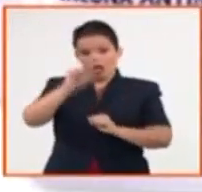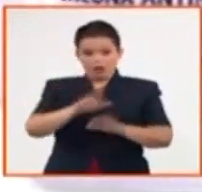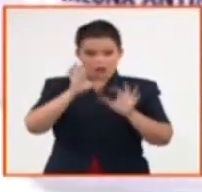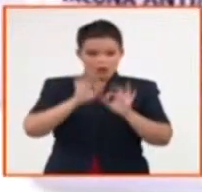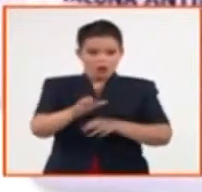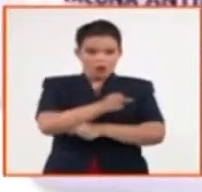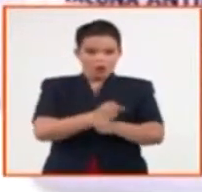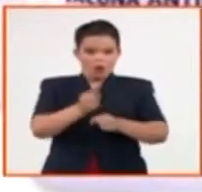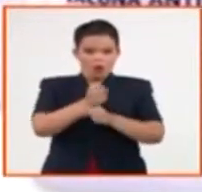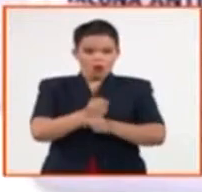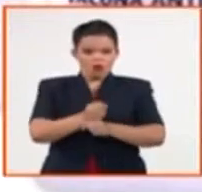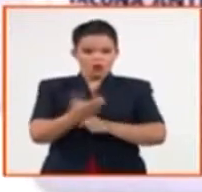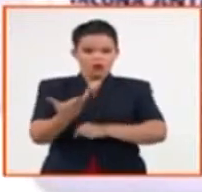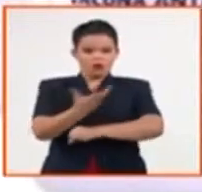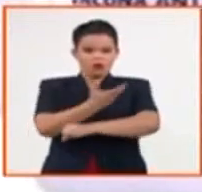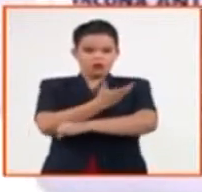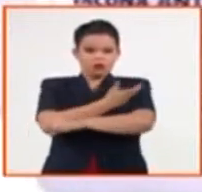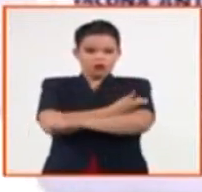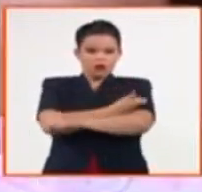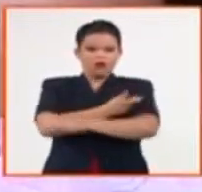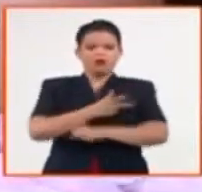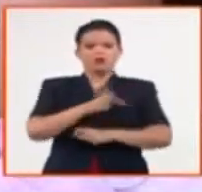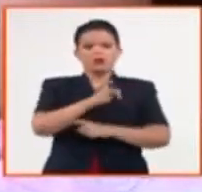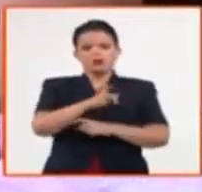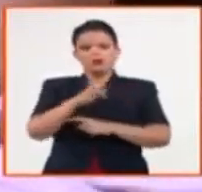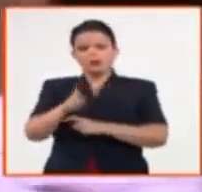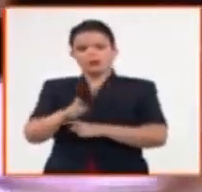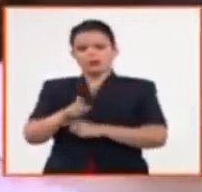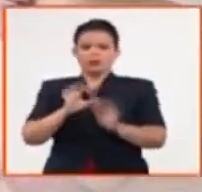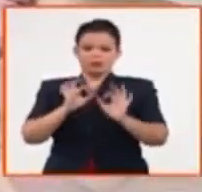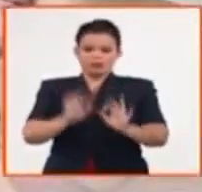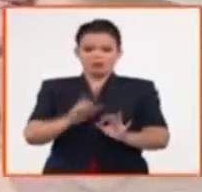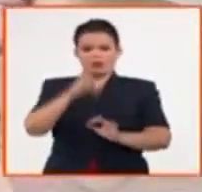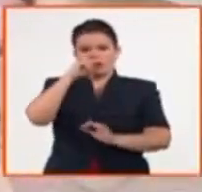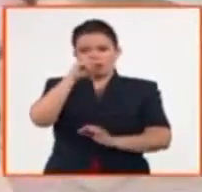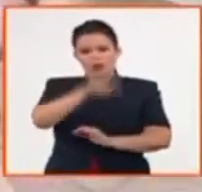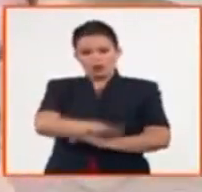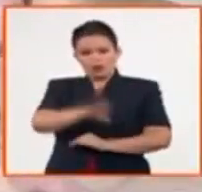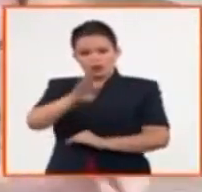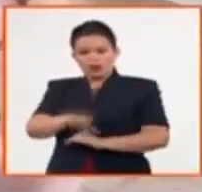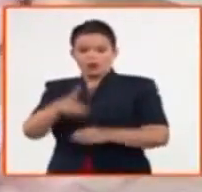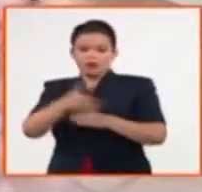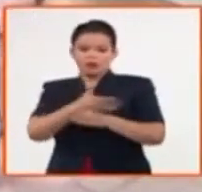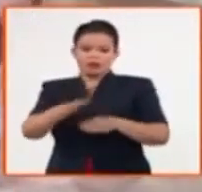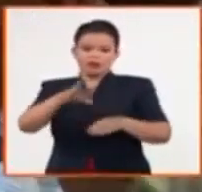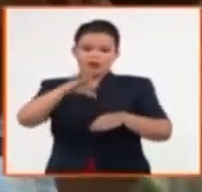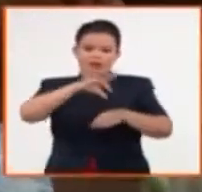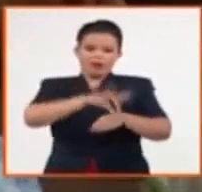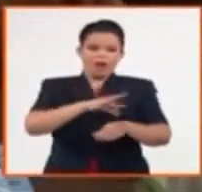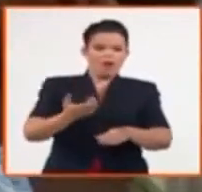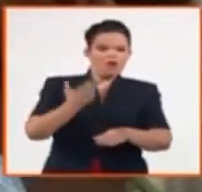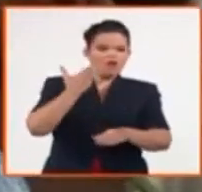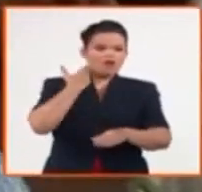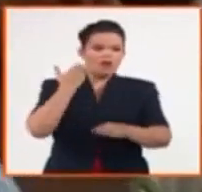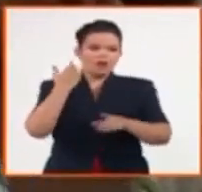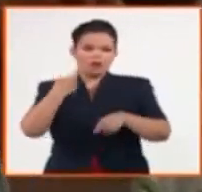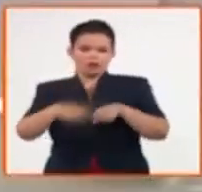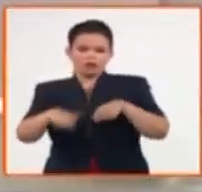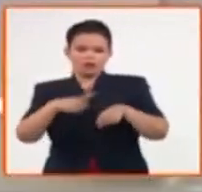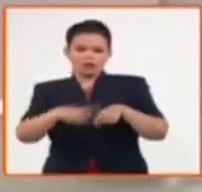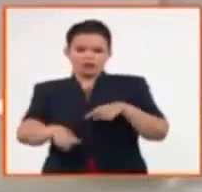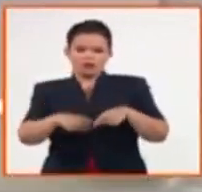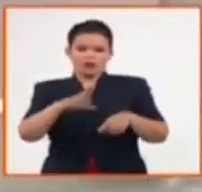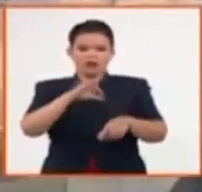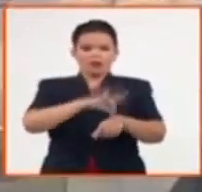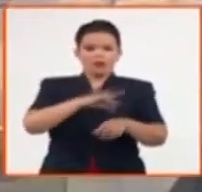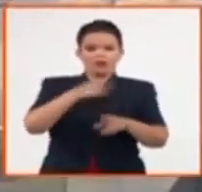el Haemophilus influenzae B, meningococo y el neumococo, sin las cuales millones de niños no hubieran llegado al primer